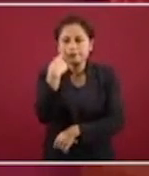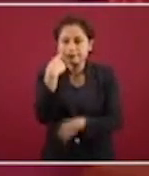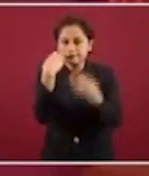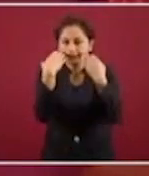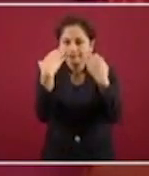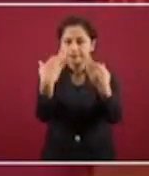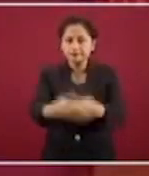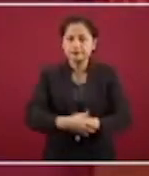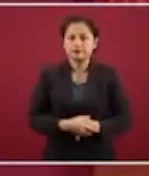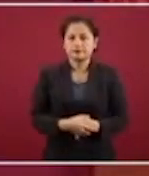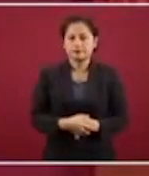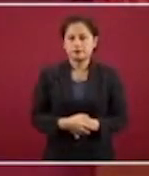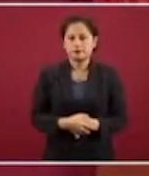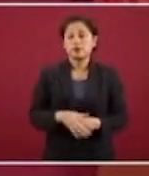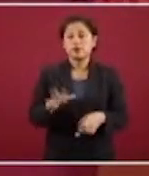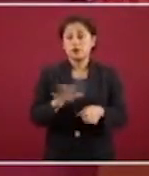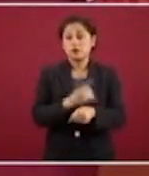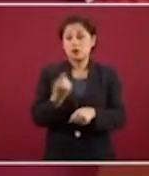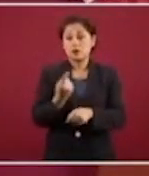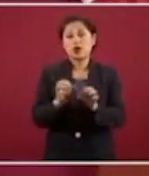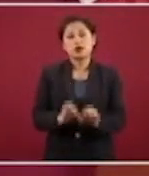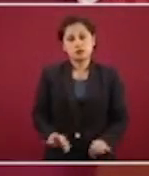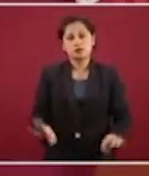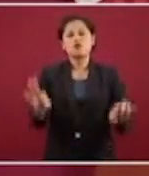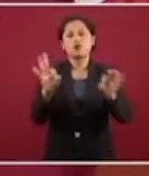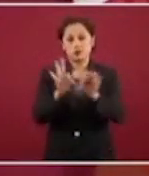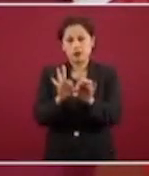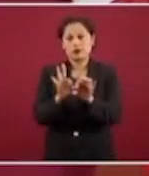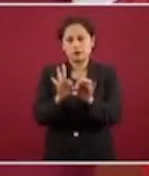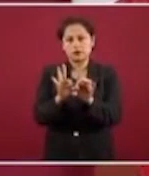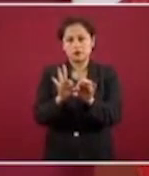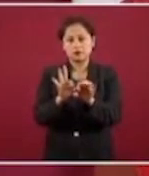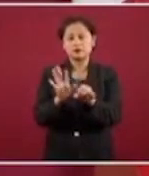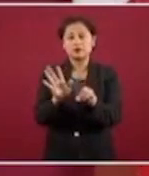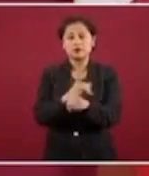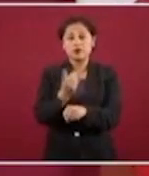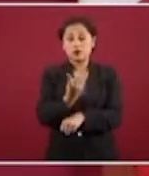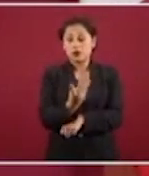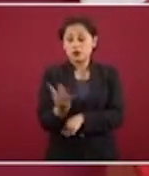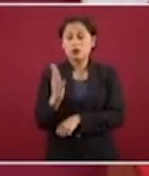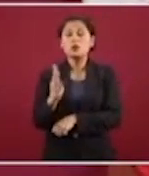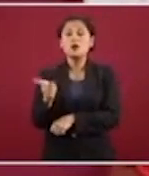además son importantes porque están aquí en la zona metropolitana, donde